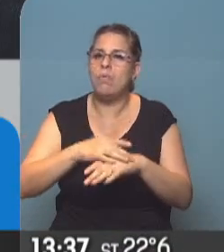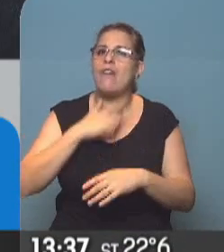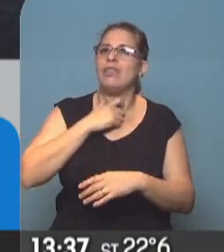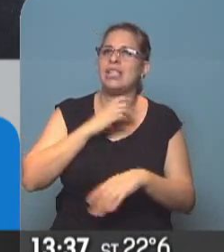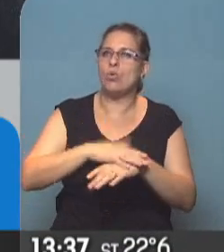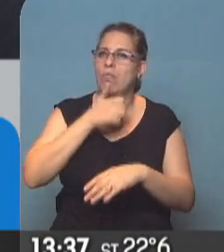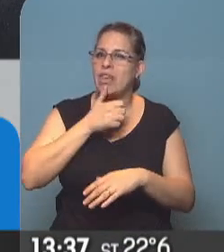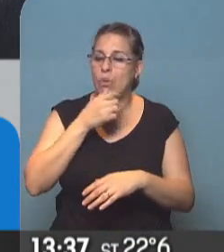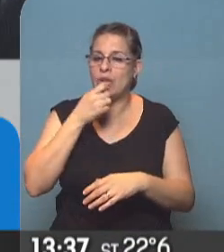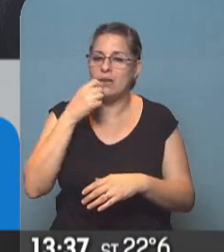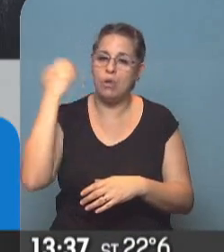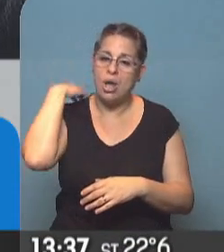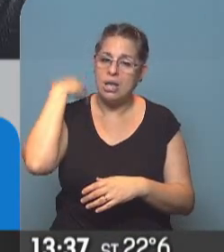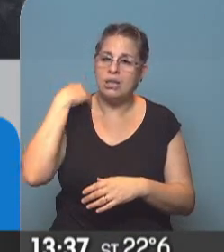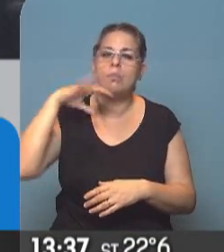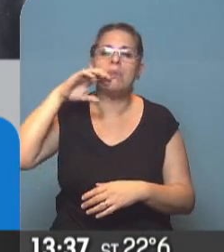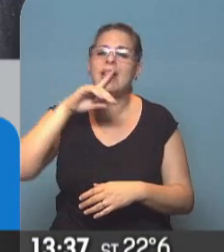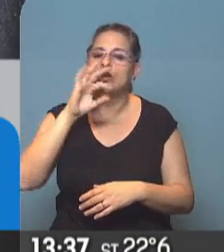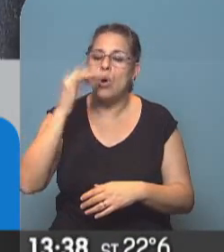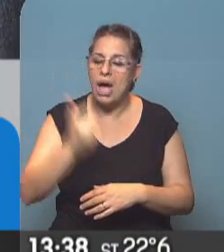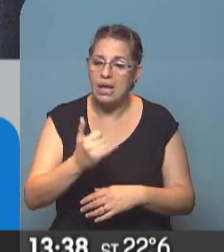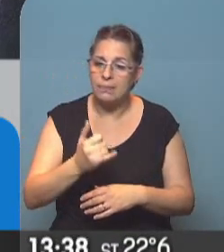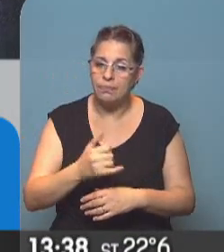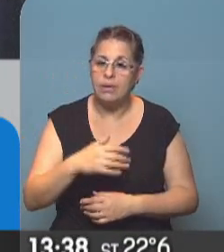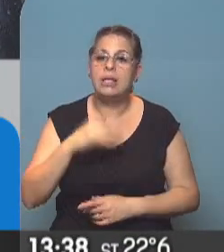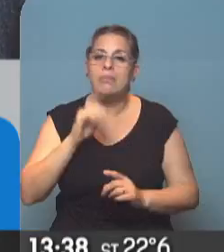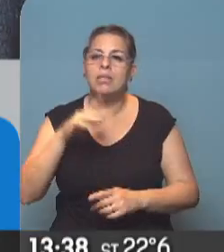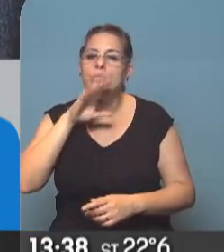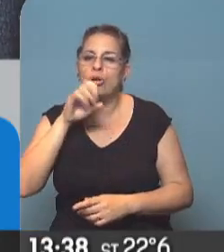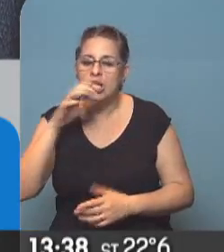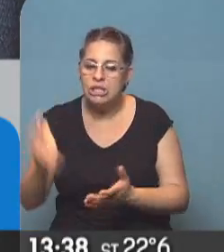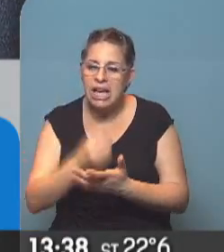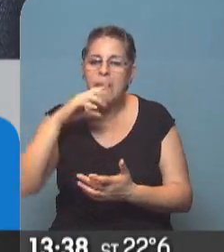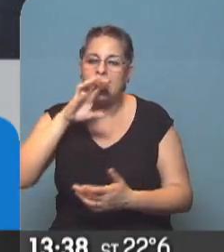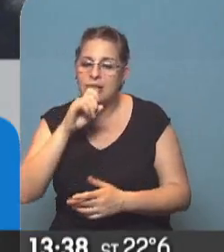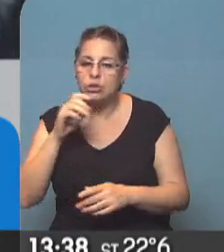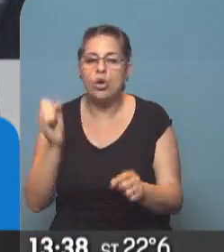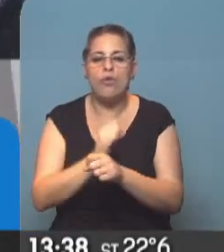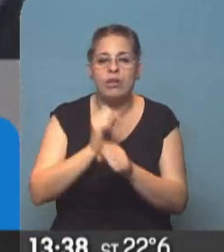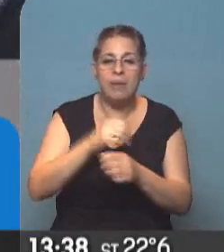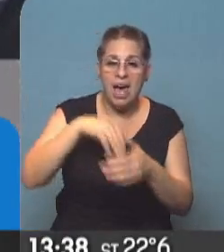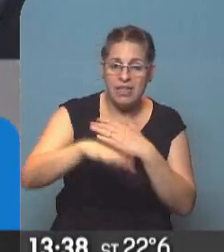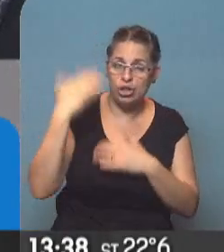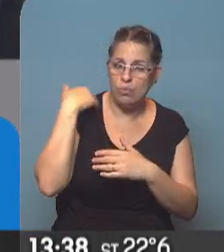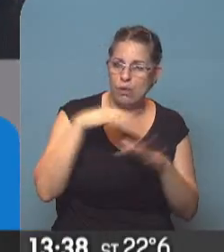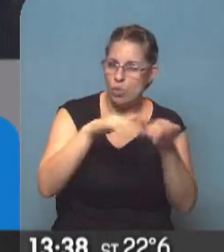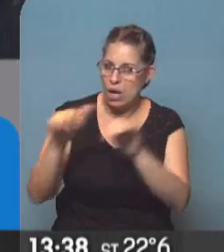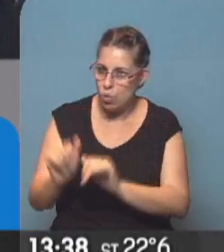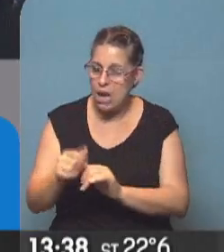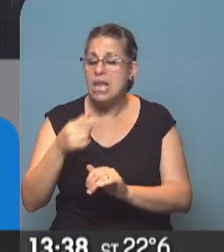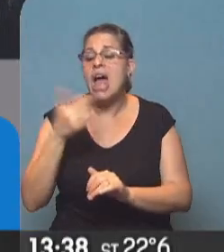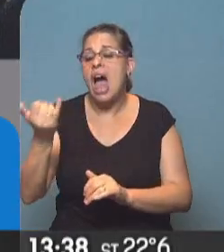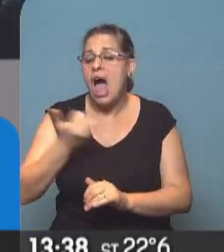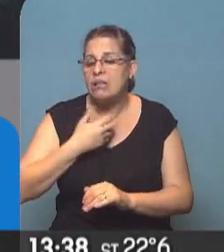los pulmones, por ejemplo, plancton. Lo que hay que hacer es sacar plancton de ese río, confirmar si ese mismo plancton está en sus pulmones, y eso nos indicaría que